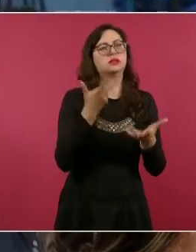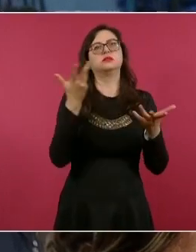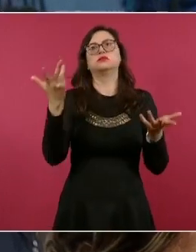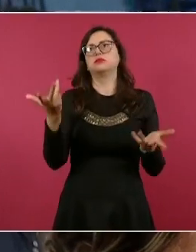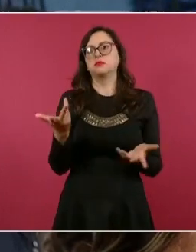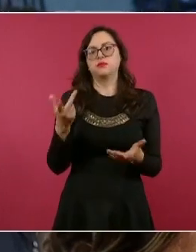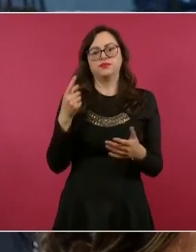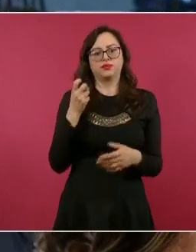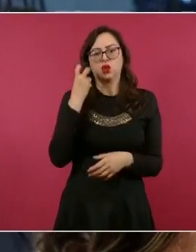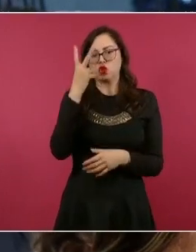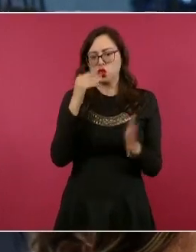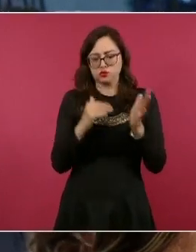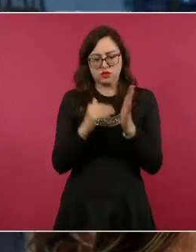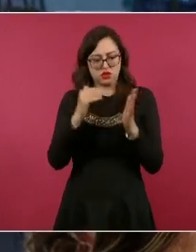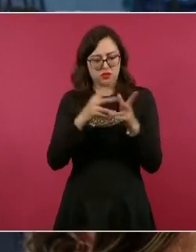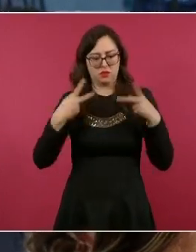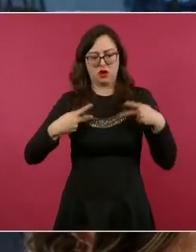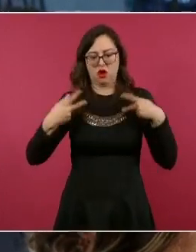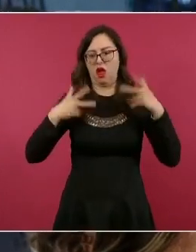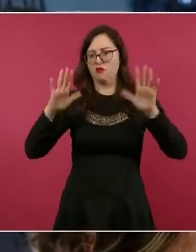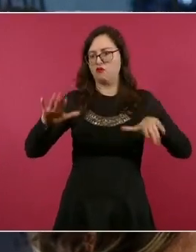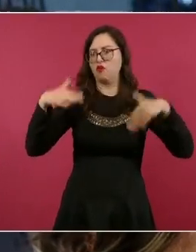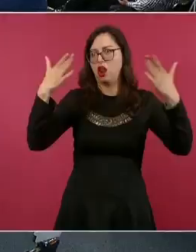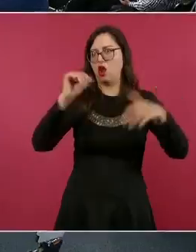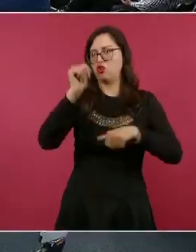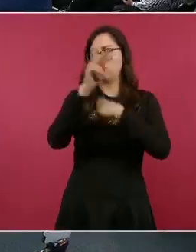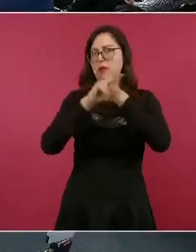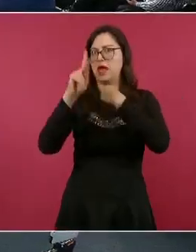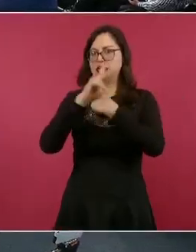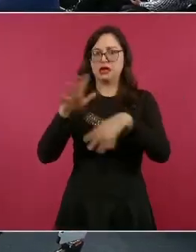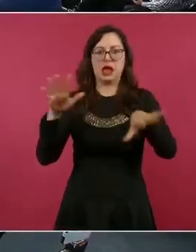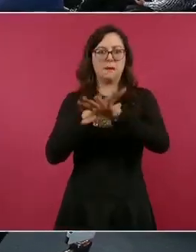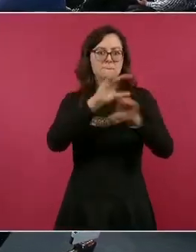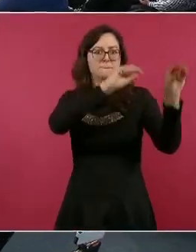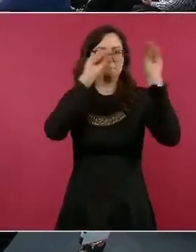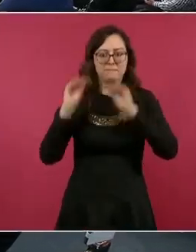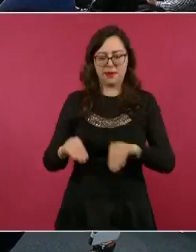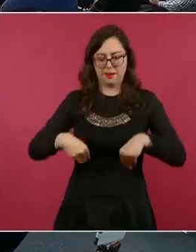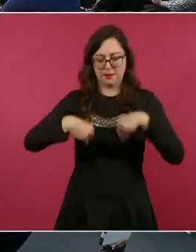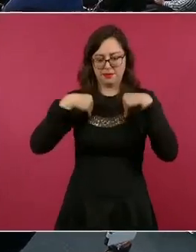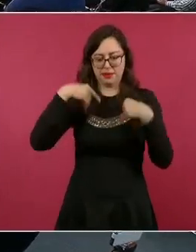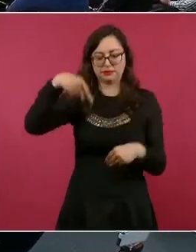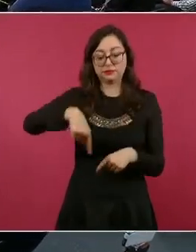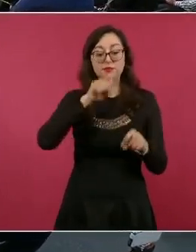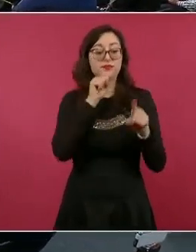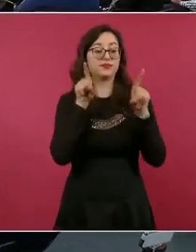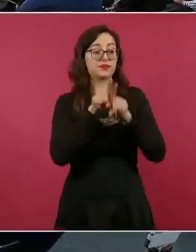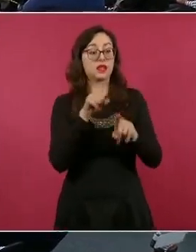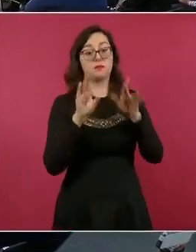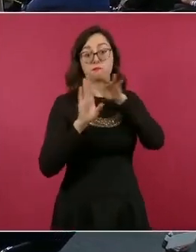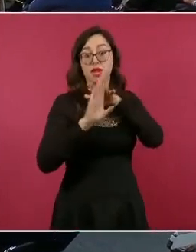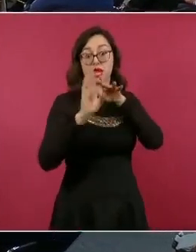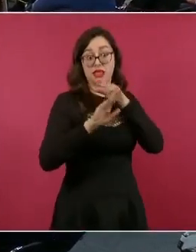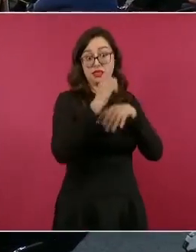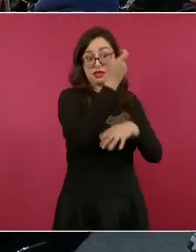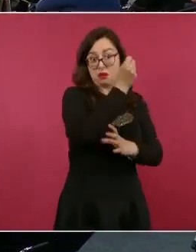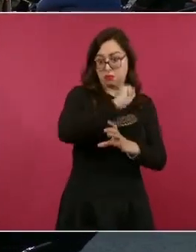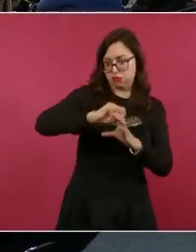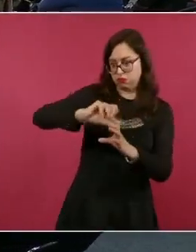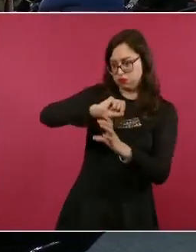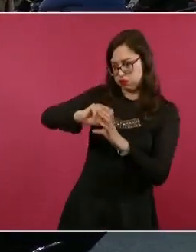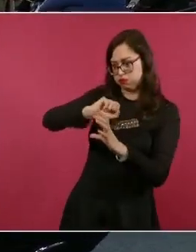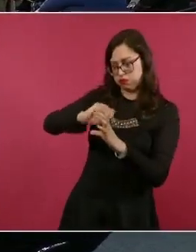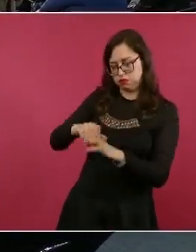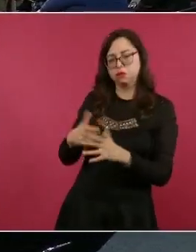más de 2 millones de extranjeros en nuestro país, etcétera, ¿verdad? Es multifactorial. Las remesas, por supuesto, tienen un papel importante. Pero